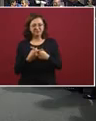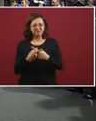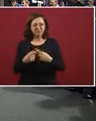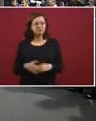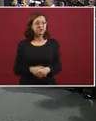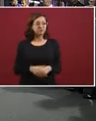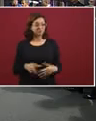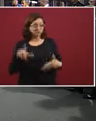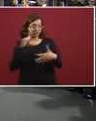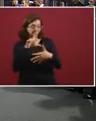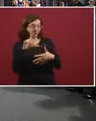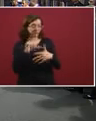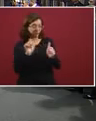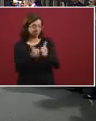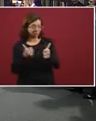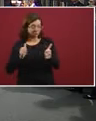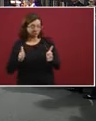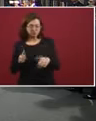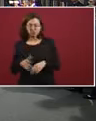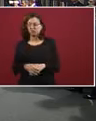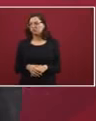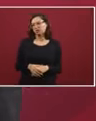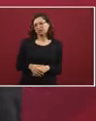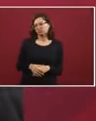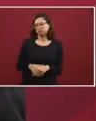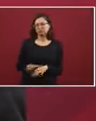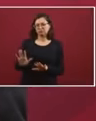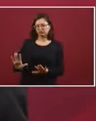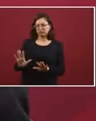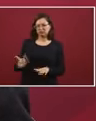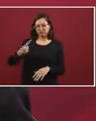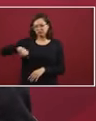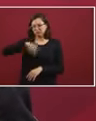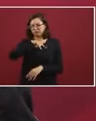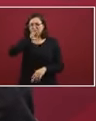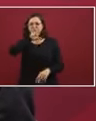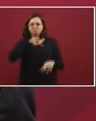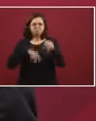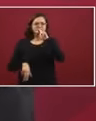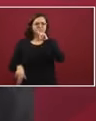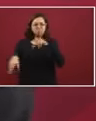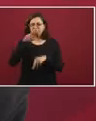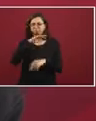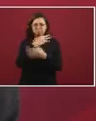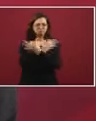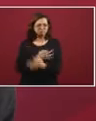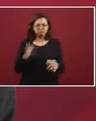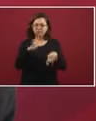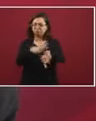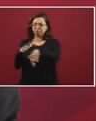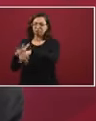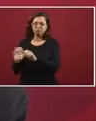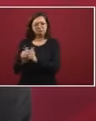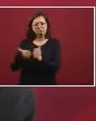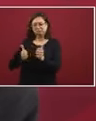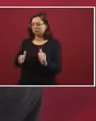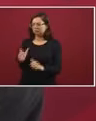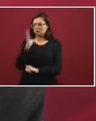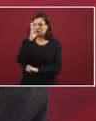atrás. Pues no lo vamos a permitir, por eso estamos muchos preocupados y estamos alzando la voz. Sería un grave retroceso.